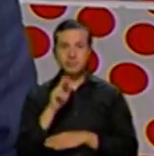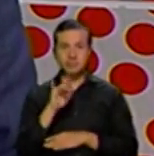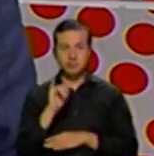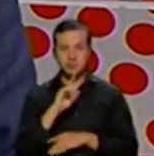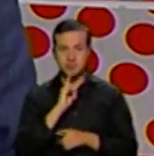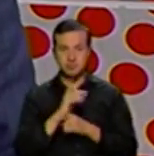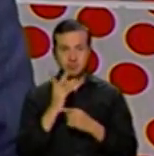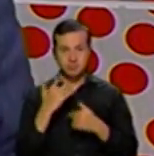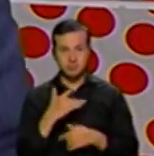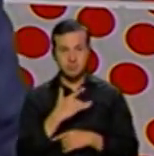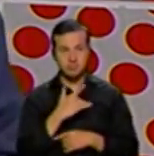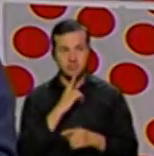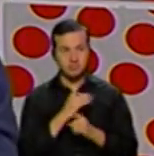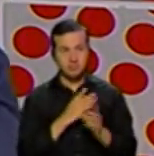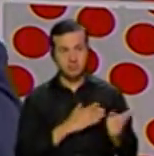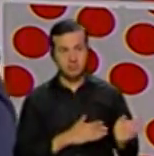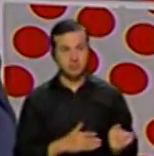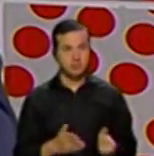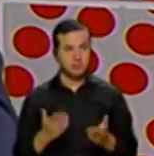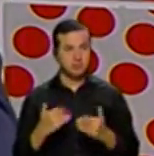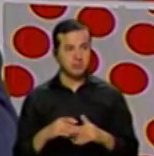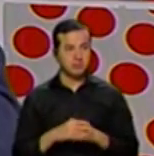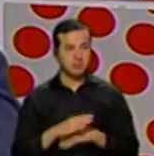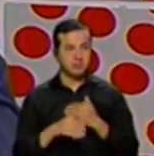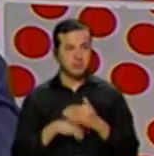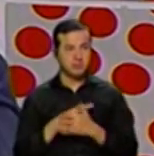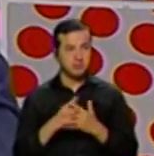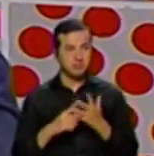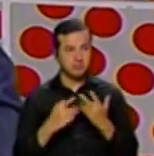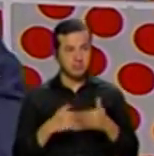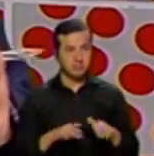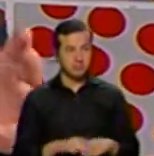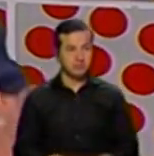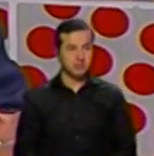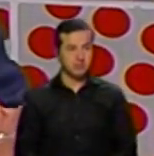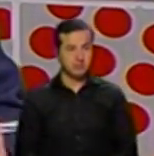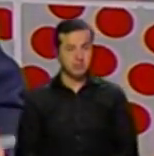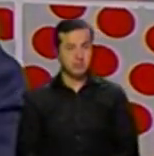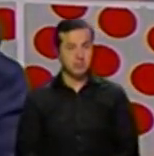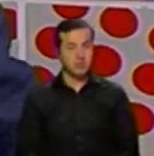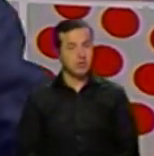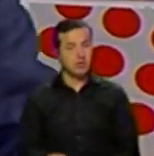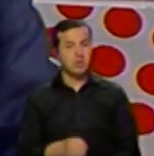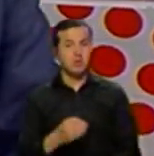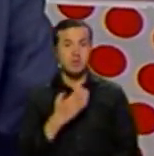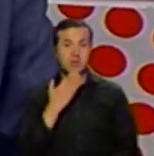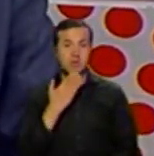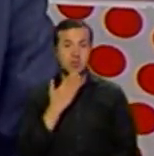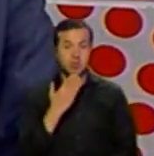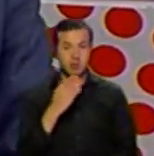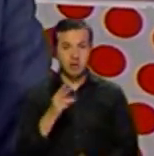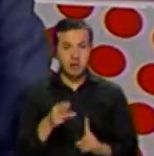nos ofrece explicaciones sobre aquello que fue una versión a través de las redes sociales.